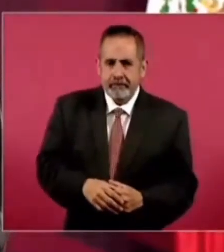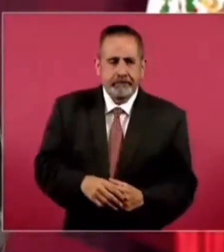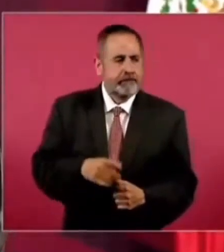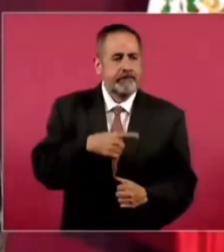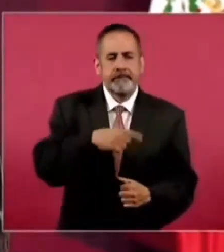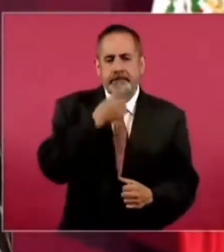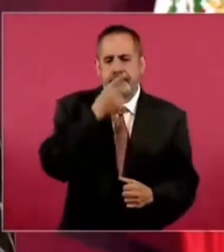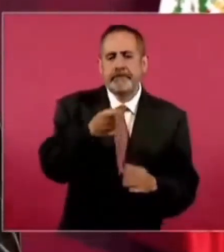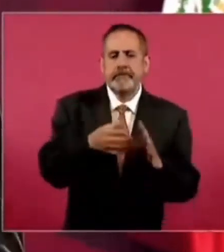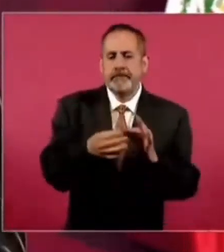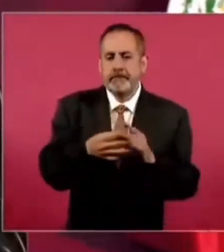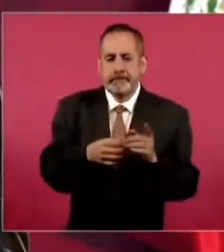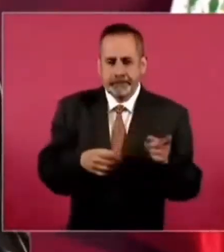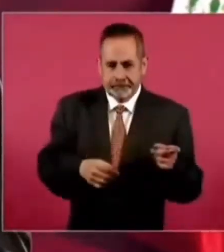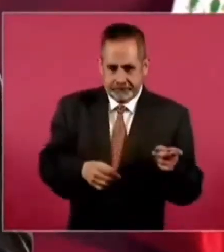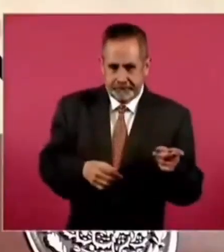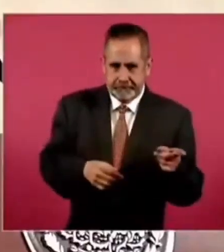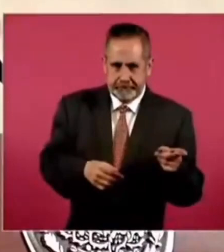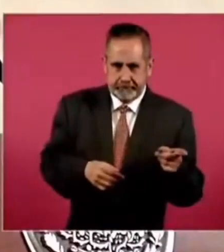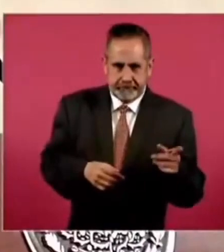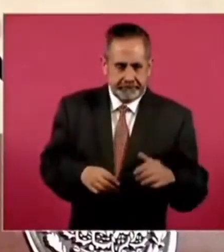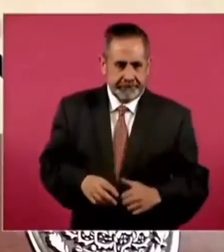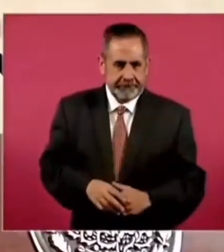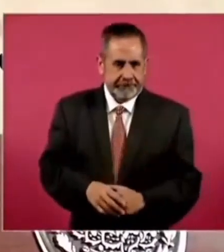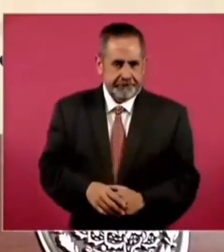de que se va a